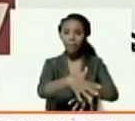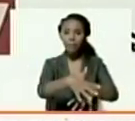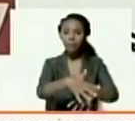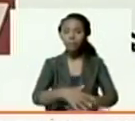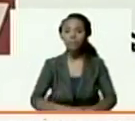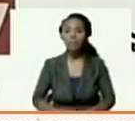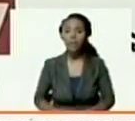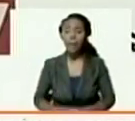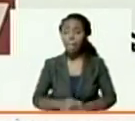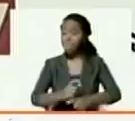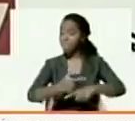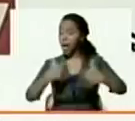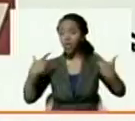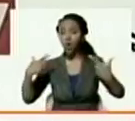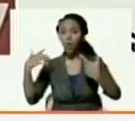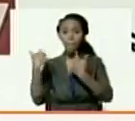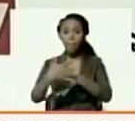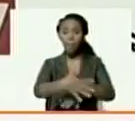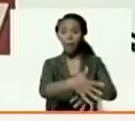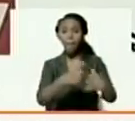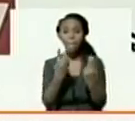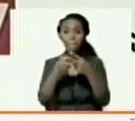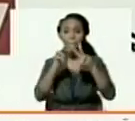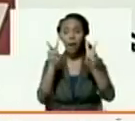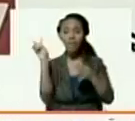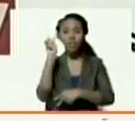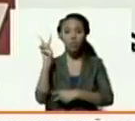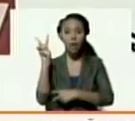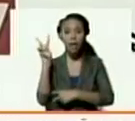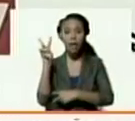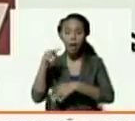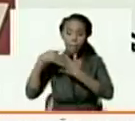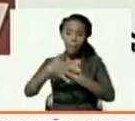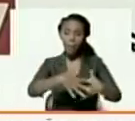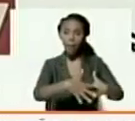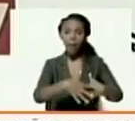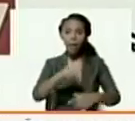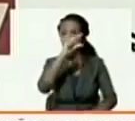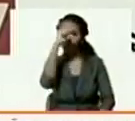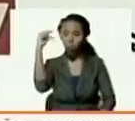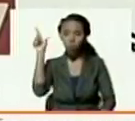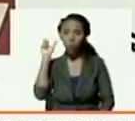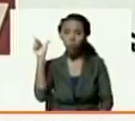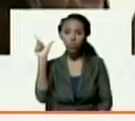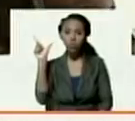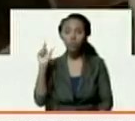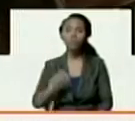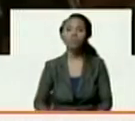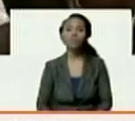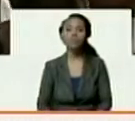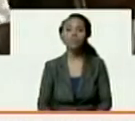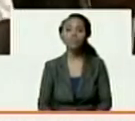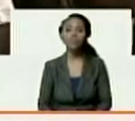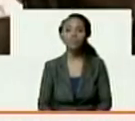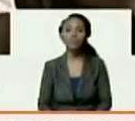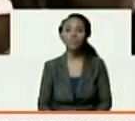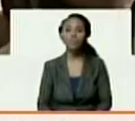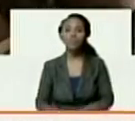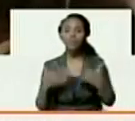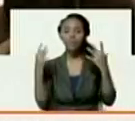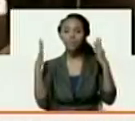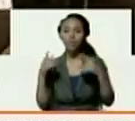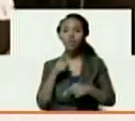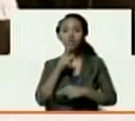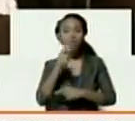El mayor ejército de paz en Venezuela es el ejército del Partido Socialista Unido de Venezuela, con sus